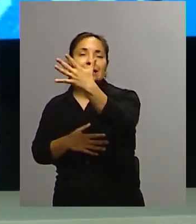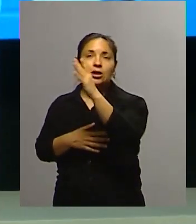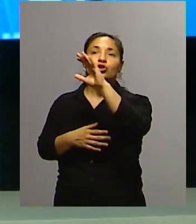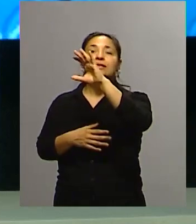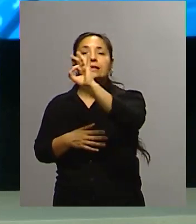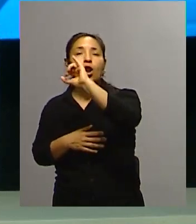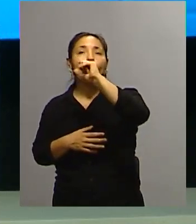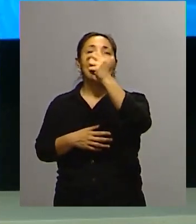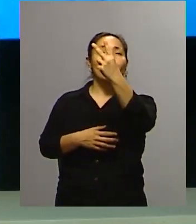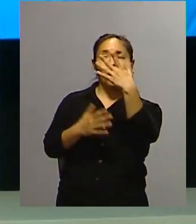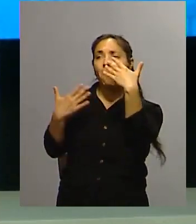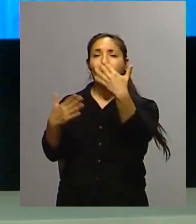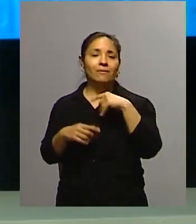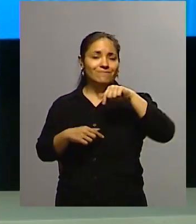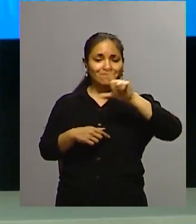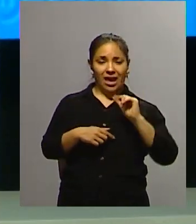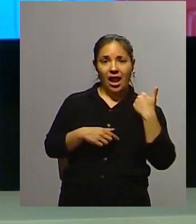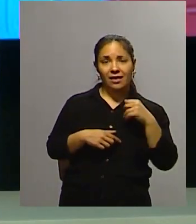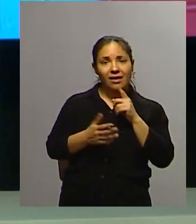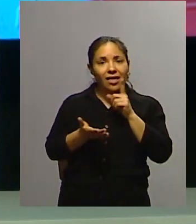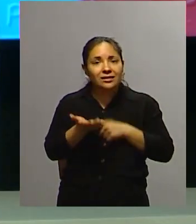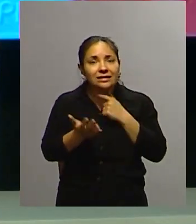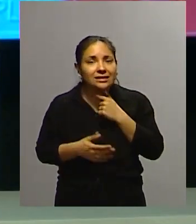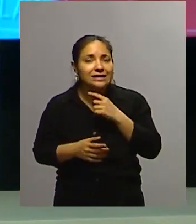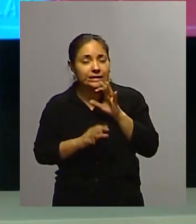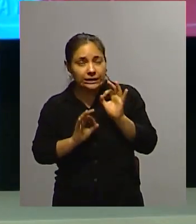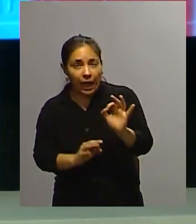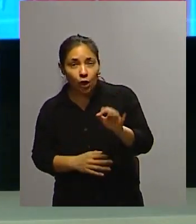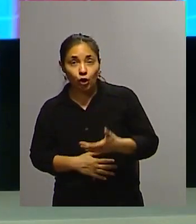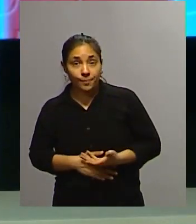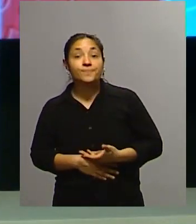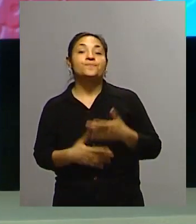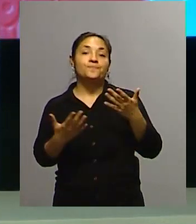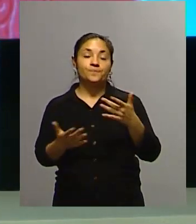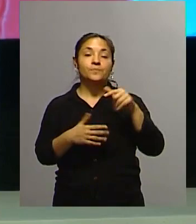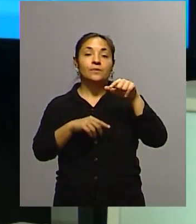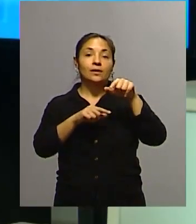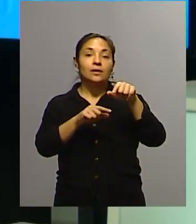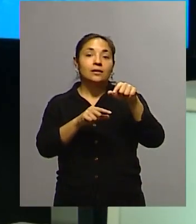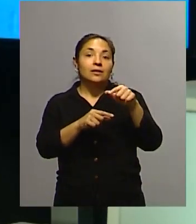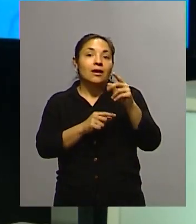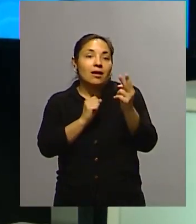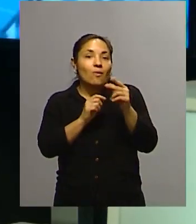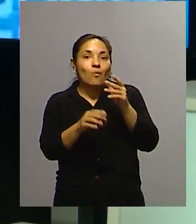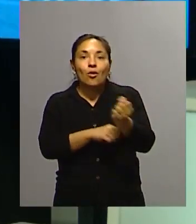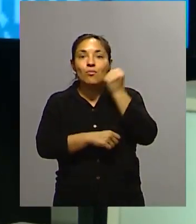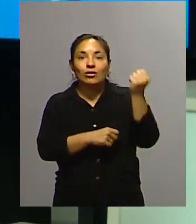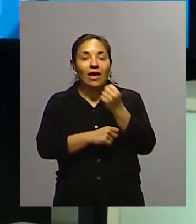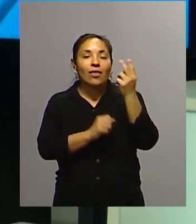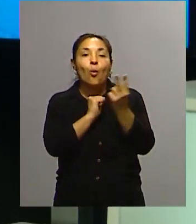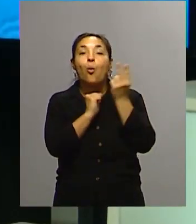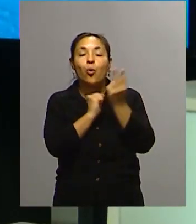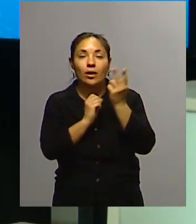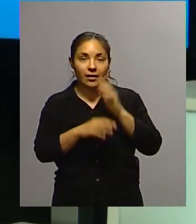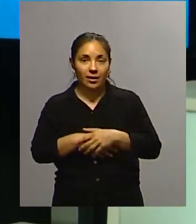de la tolerancia, porque sabes que te van a controlar, y que te cuides y que seas responsable. Y tener como Gimnasia esto de, en caso de que